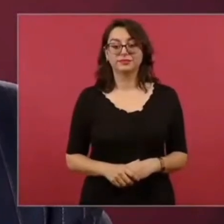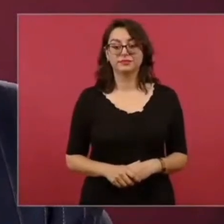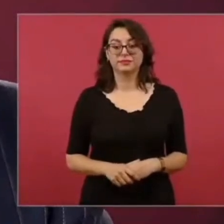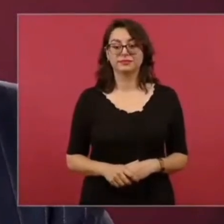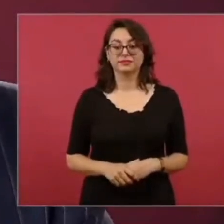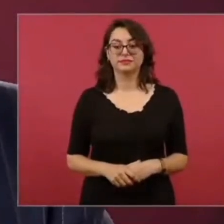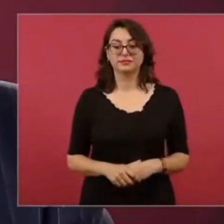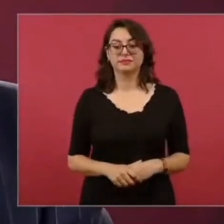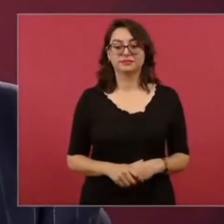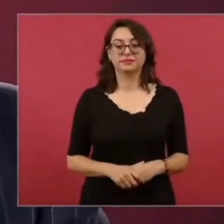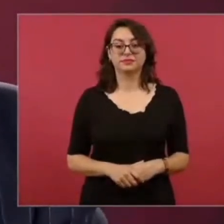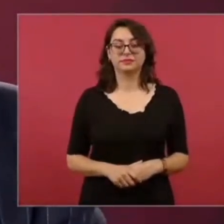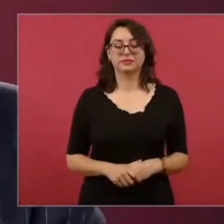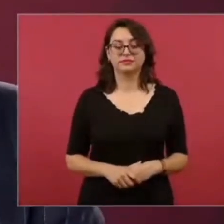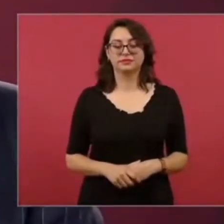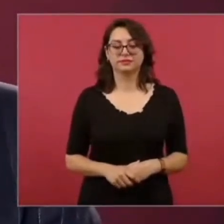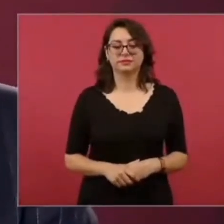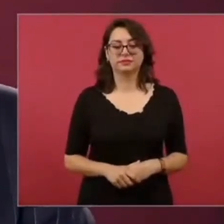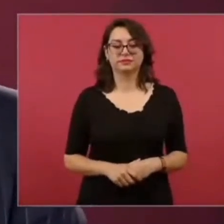no hay